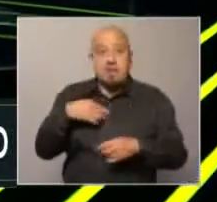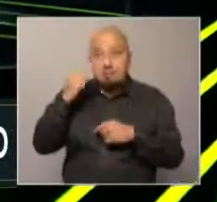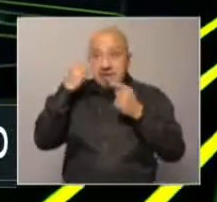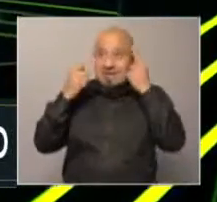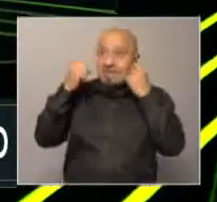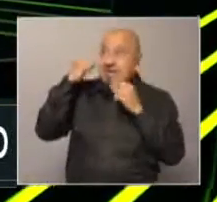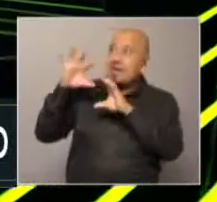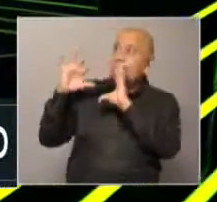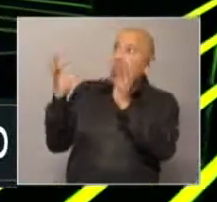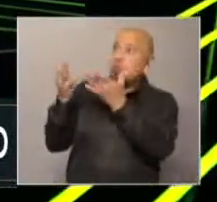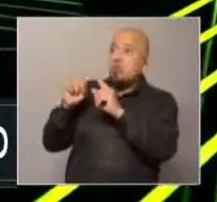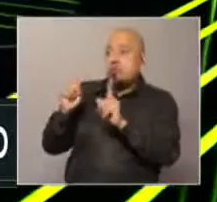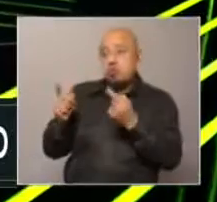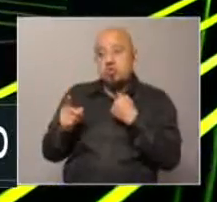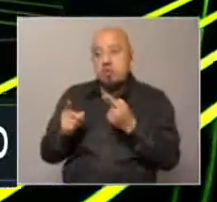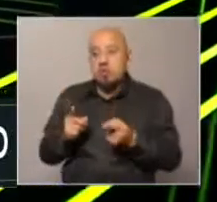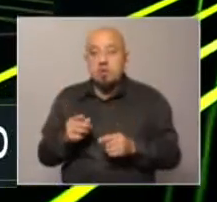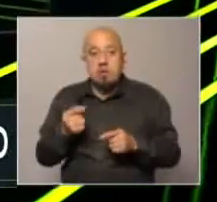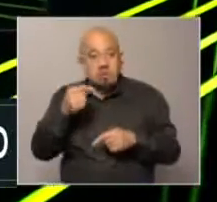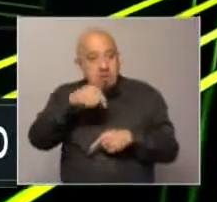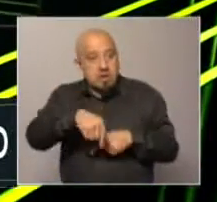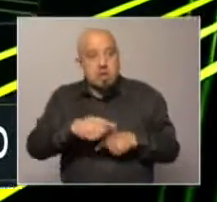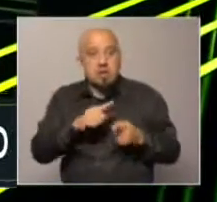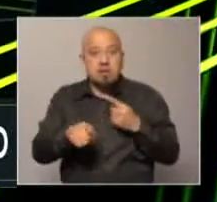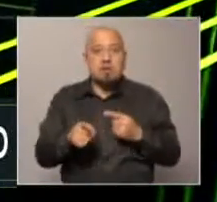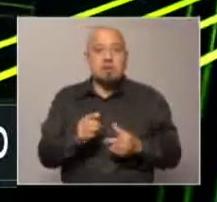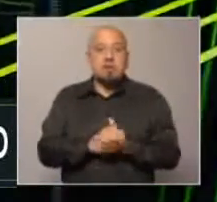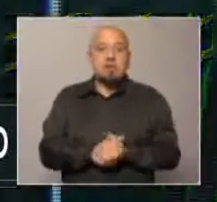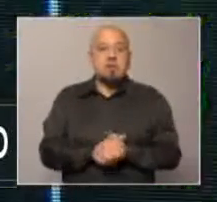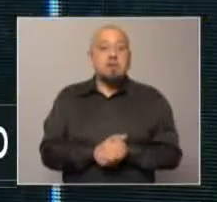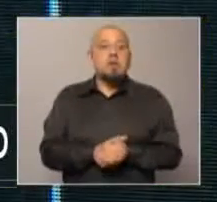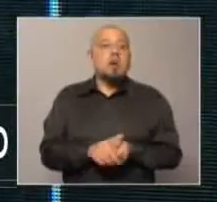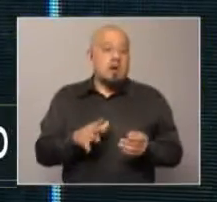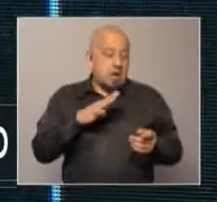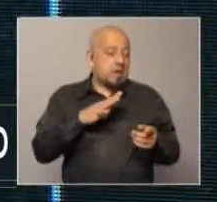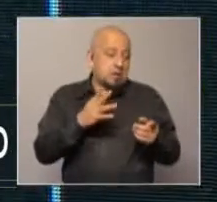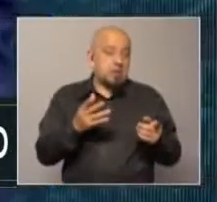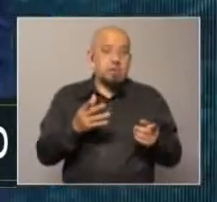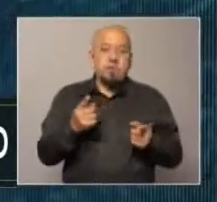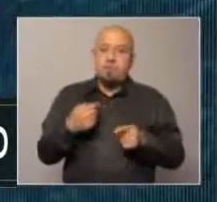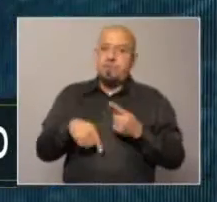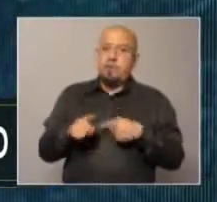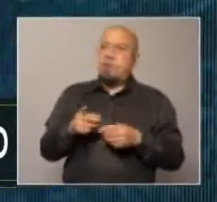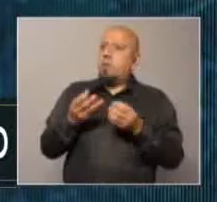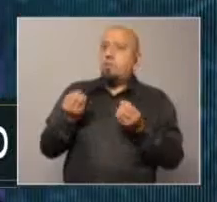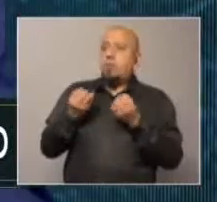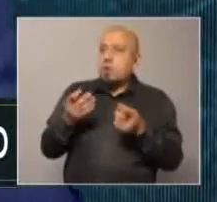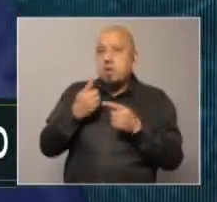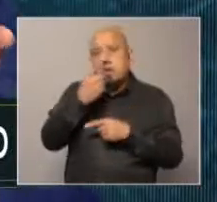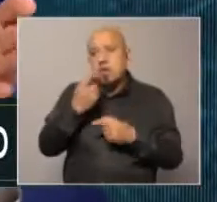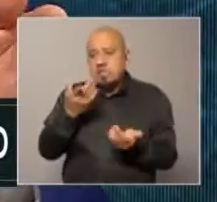bien claras, no sirve. Sí. Pero como en tantos planos, ¿no? Como en tantos planos. Pero digo, ¿por qué no nos